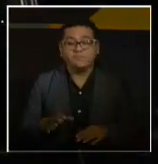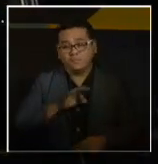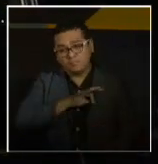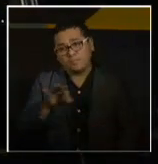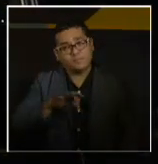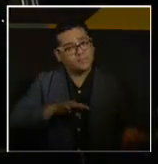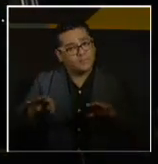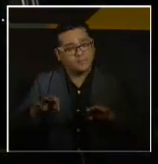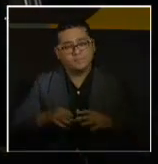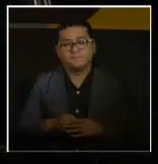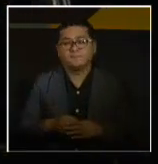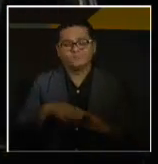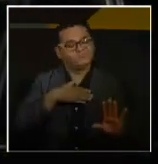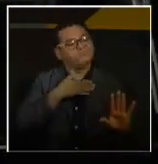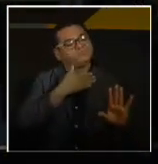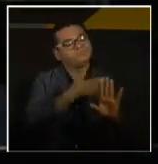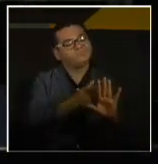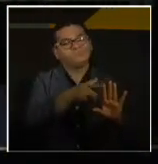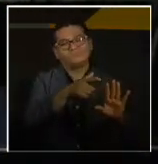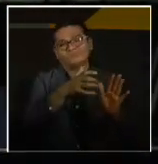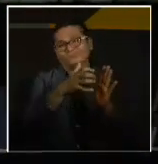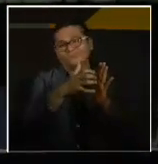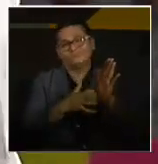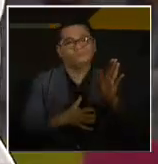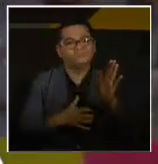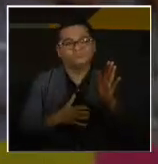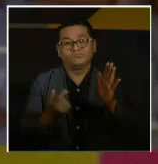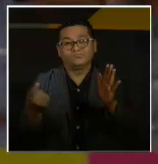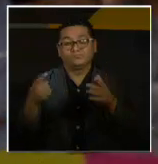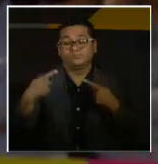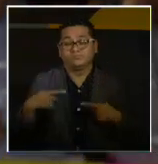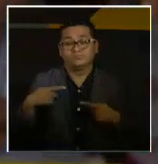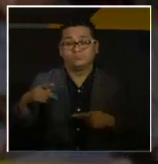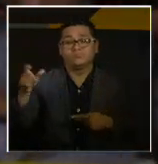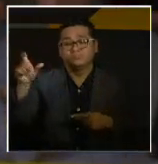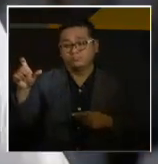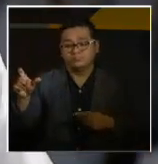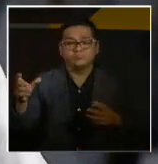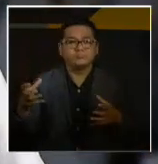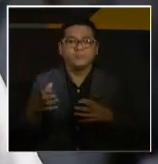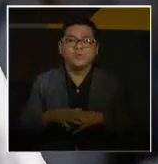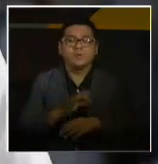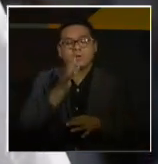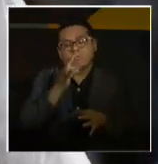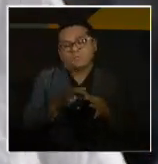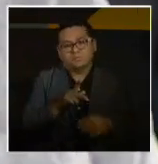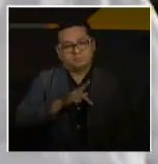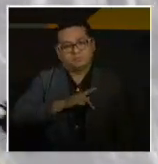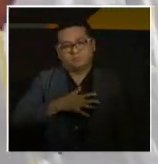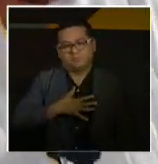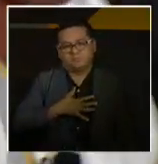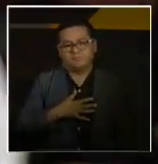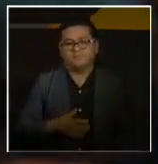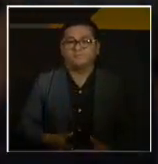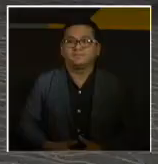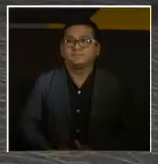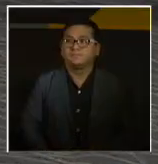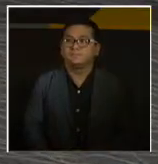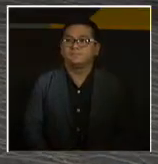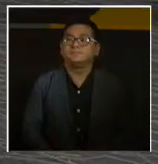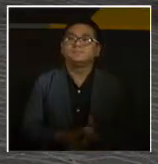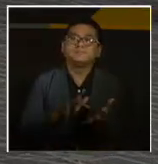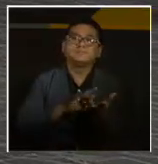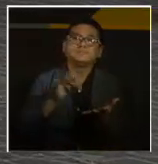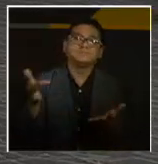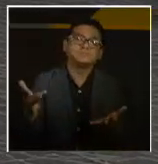poder trabajar en contra de una corrupción, que los ciudadanos tomen cartas en el asunto.